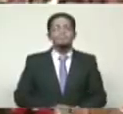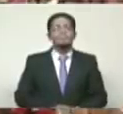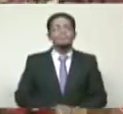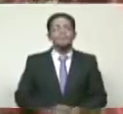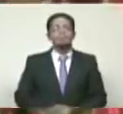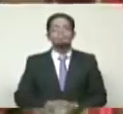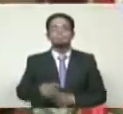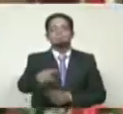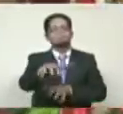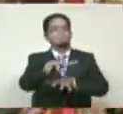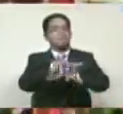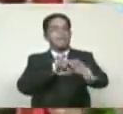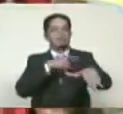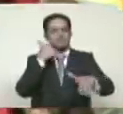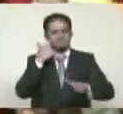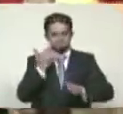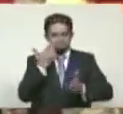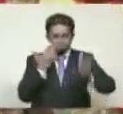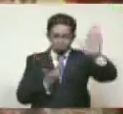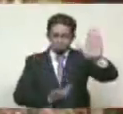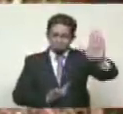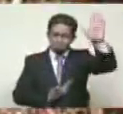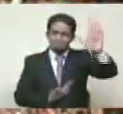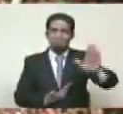Unánime, unánime, levanten la mano, carajo.